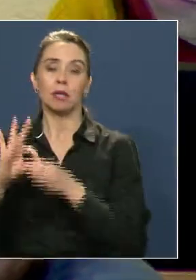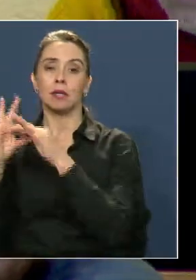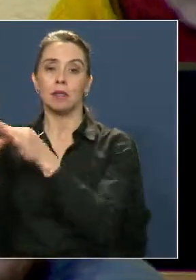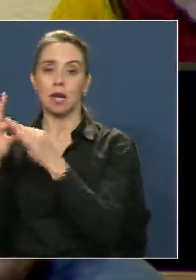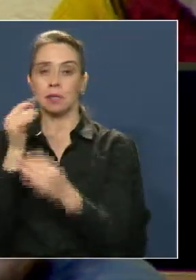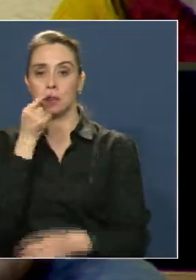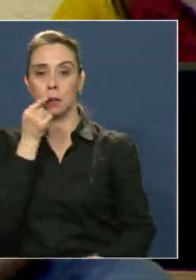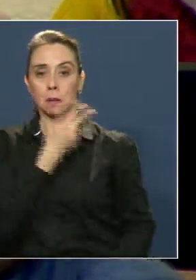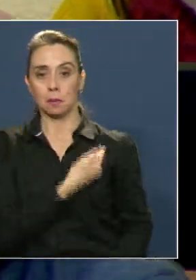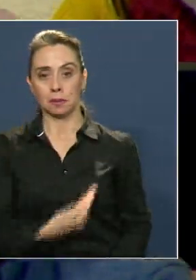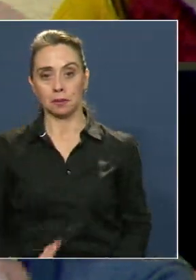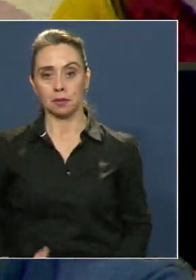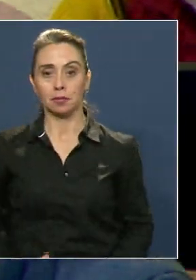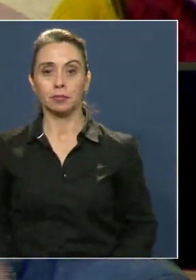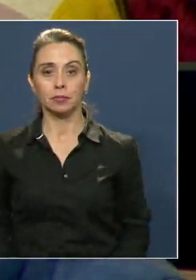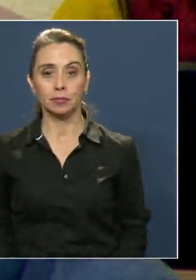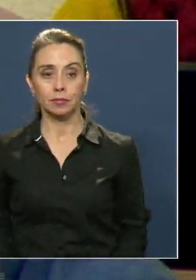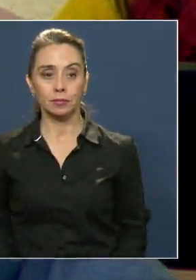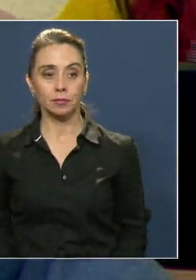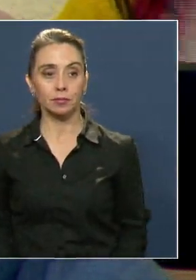presidente.